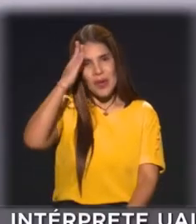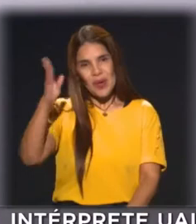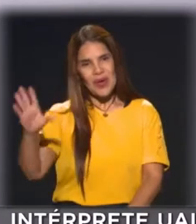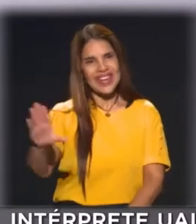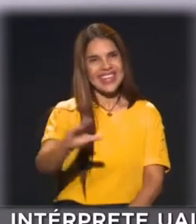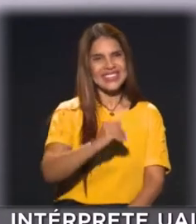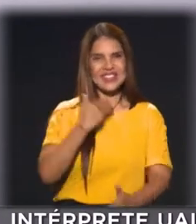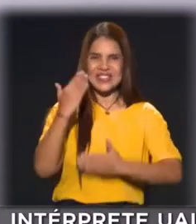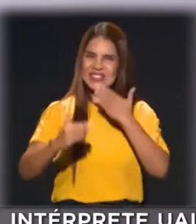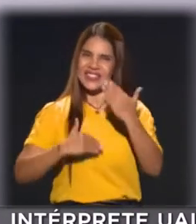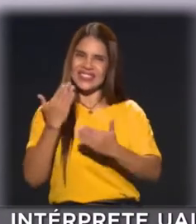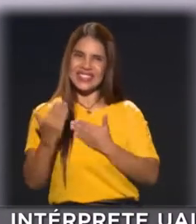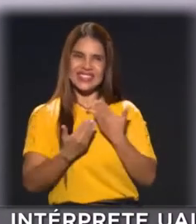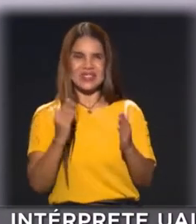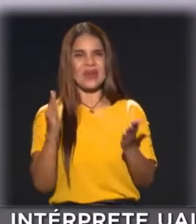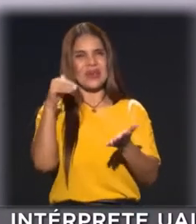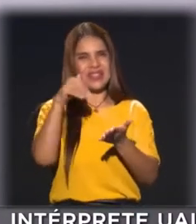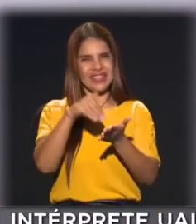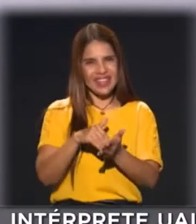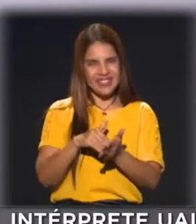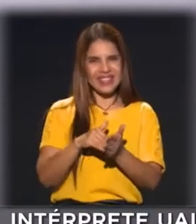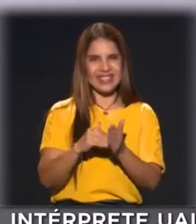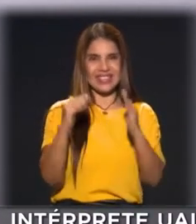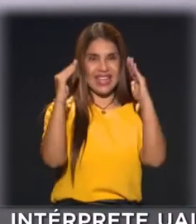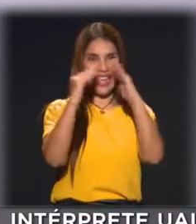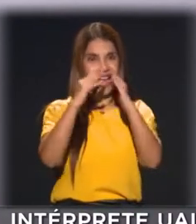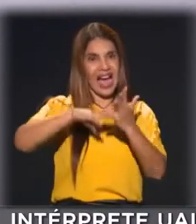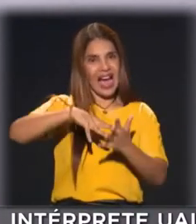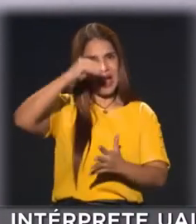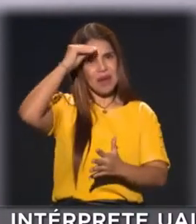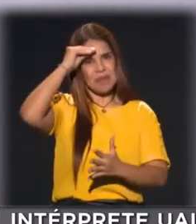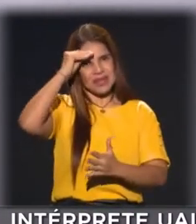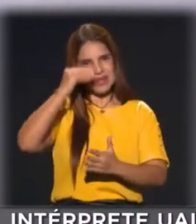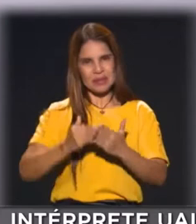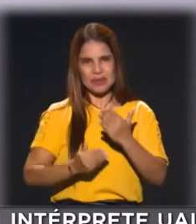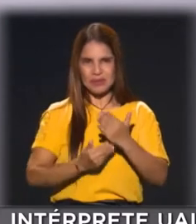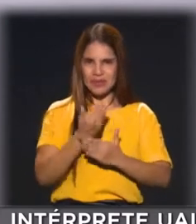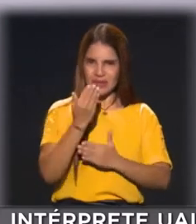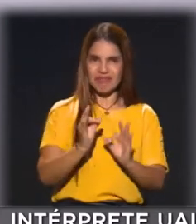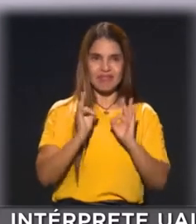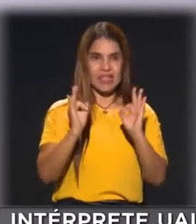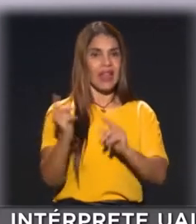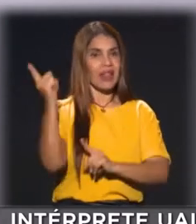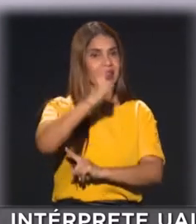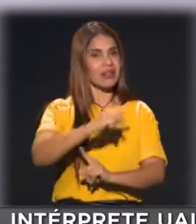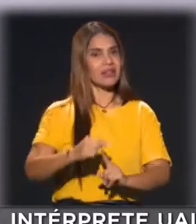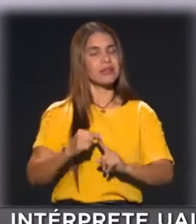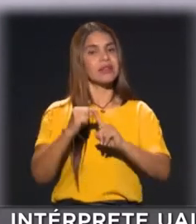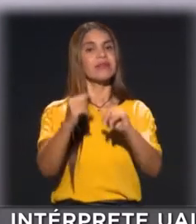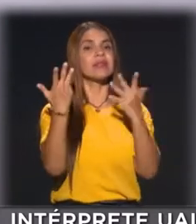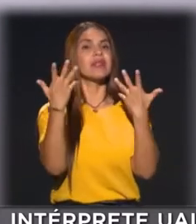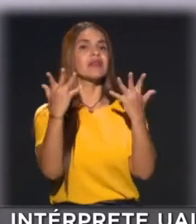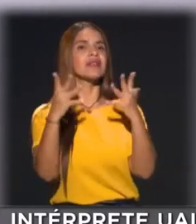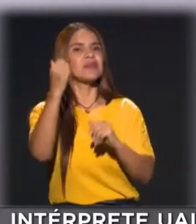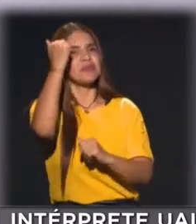qué alegría estar de nuevo conectada con ustedes en el programa En Casa Aprendemos con Buen Comienzo. Hoy es un día muy especial porque tenemos la celebración del